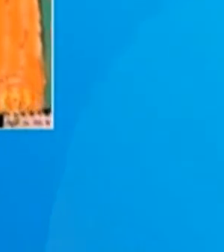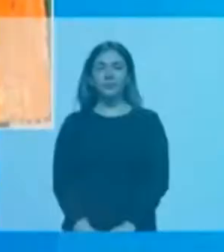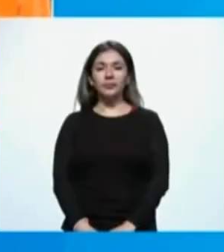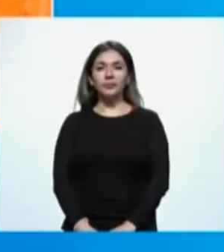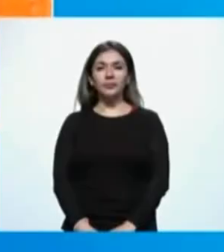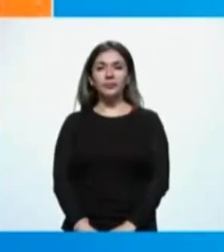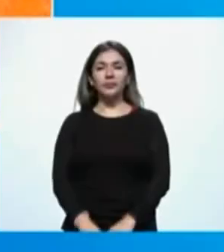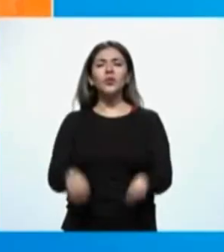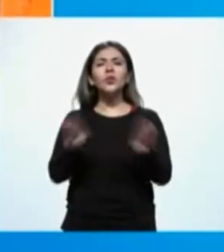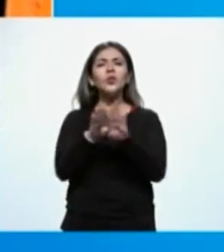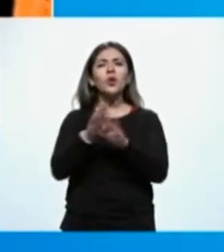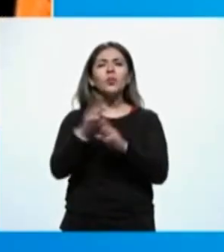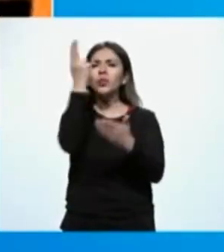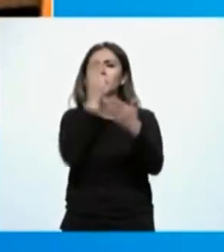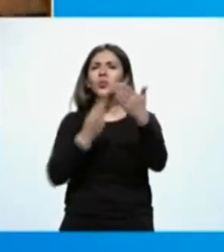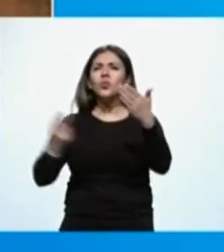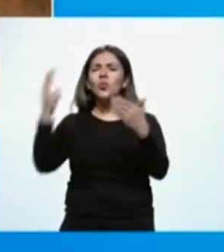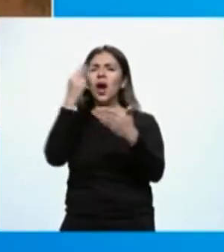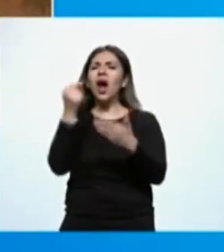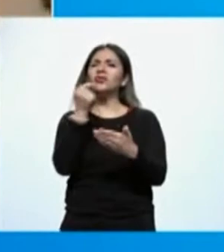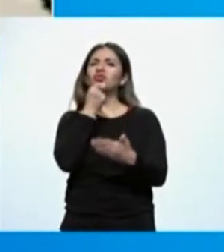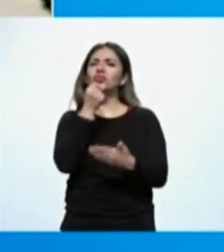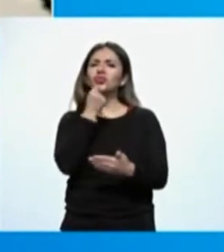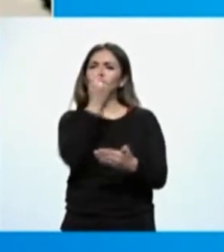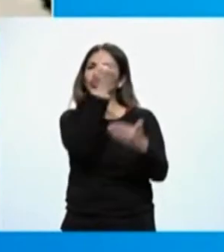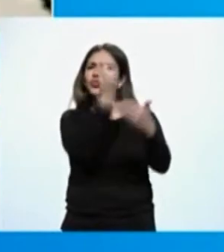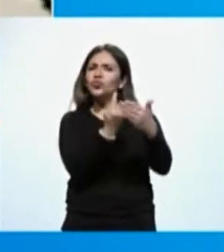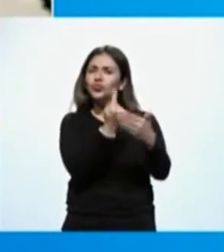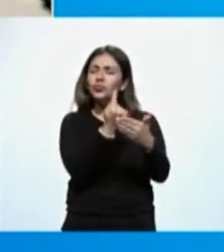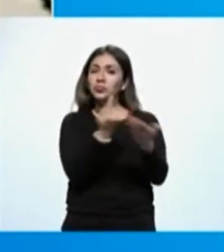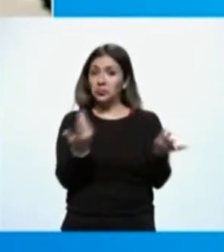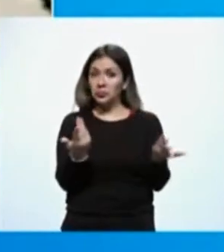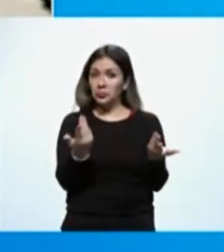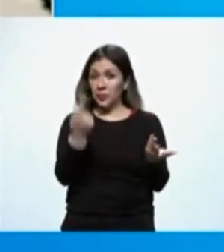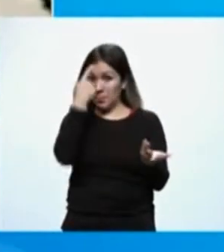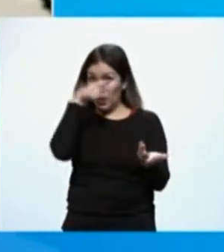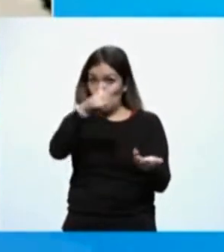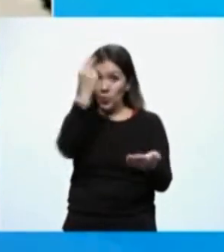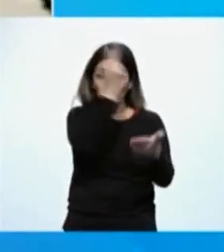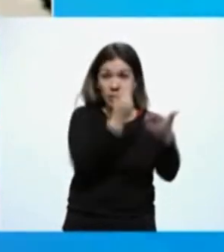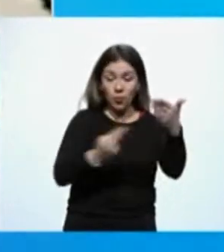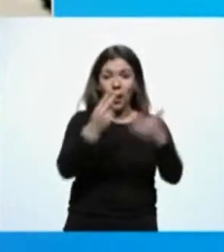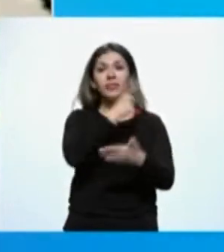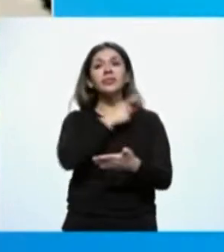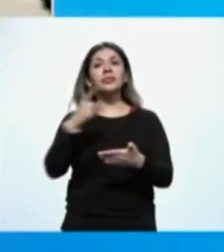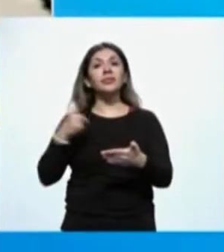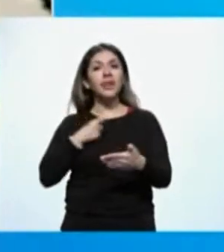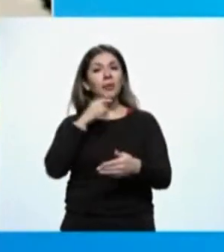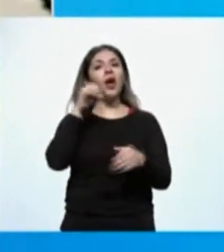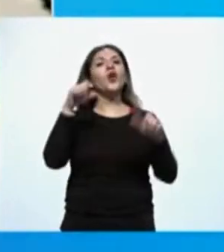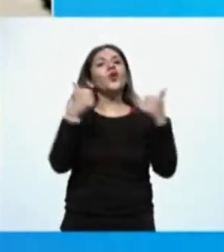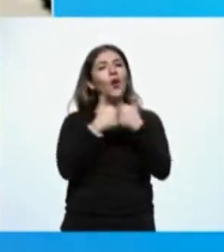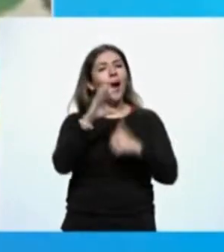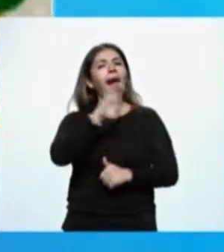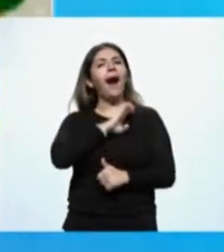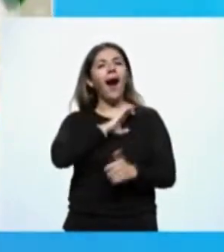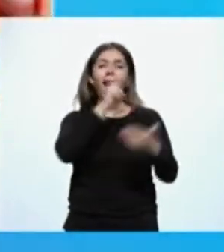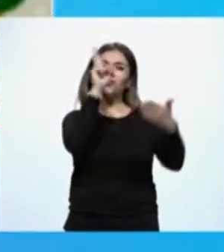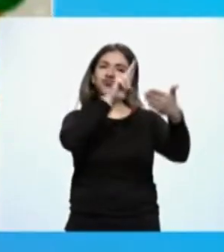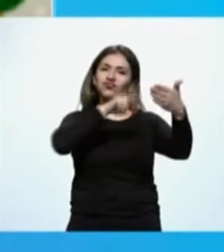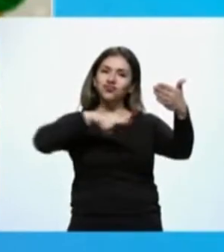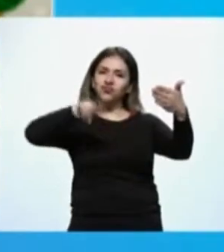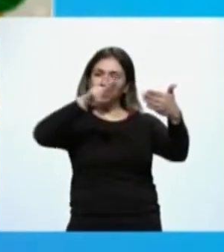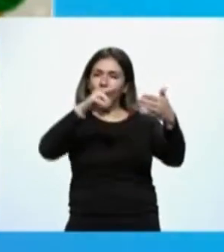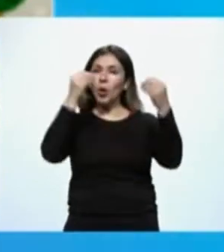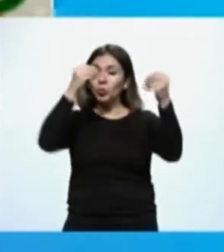¿Cómo se dibuja un niño de Gloria Fuertes? Para dibujar un niño hay que hacerlo con cariño.